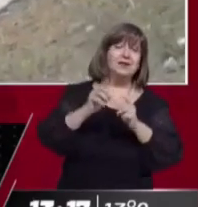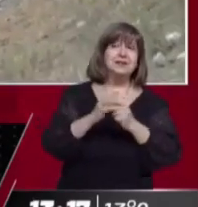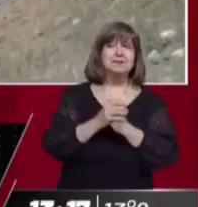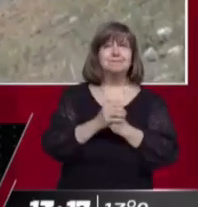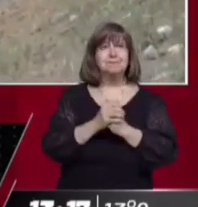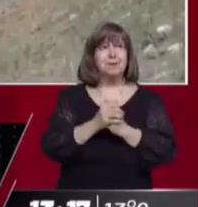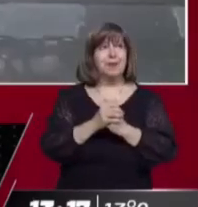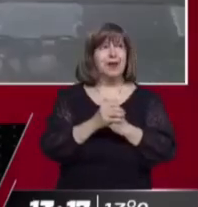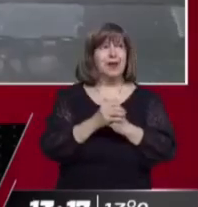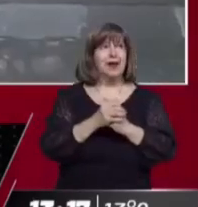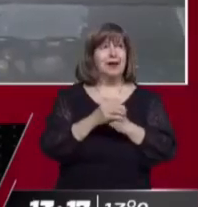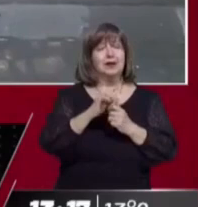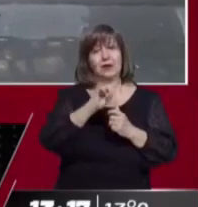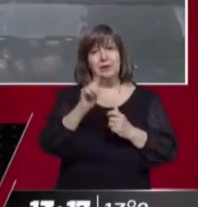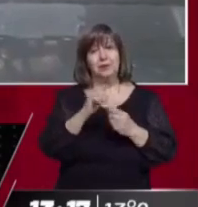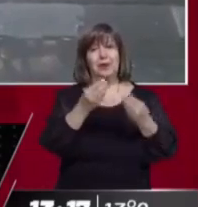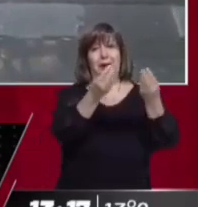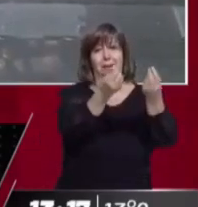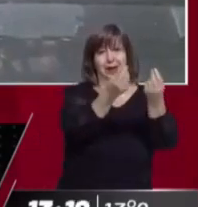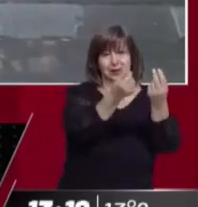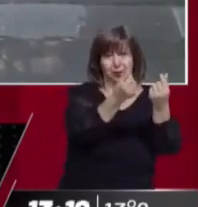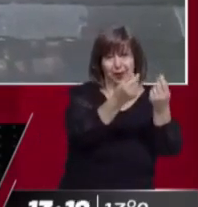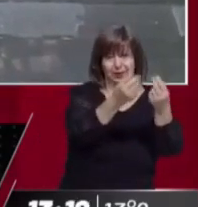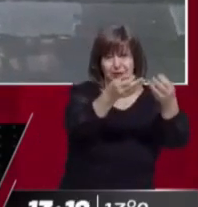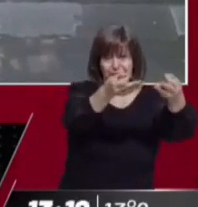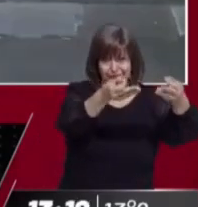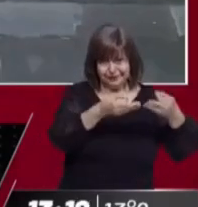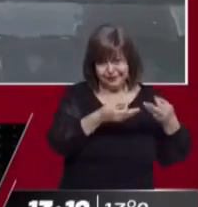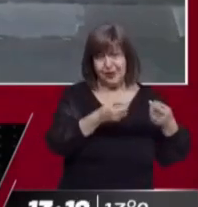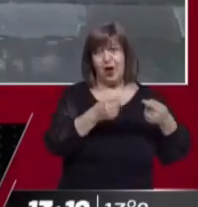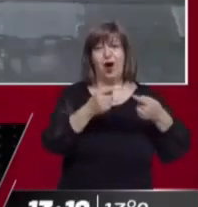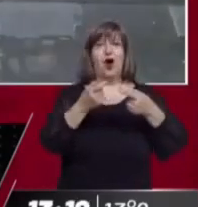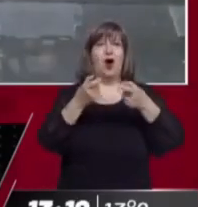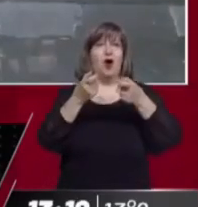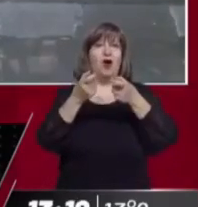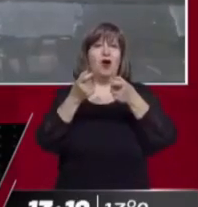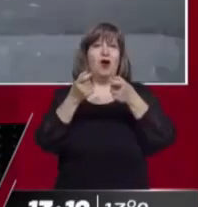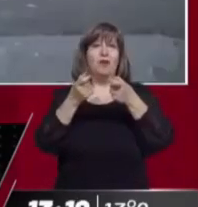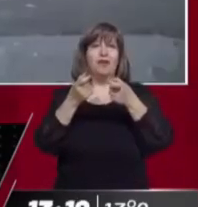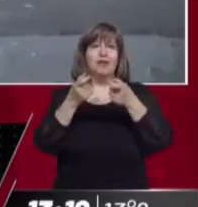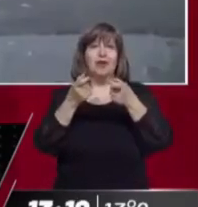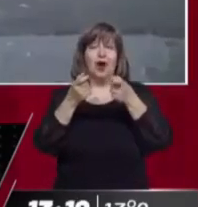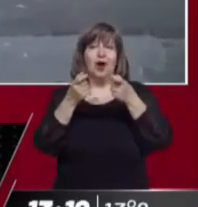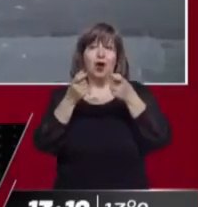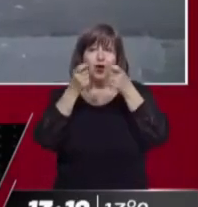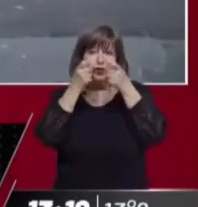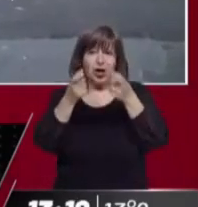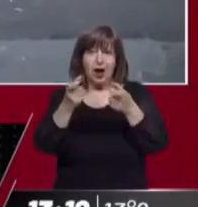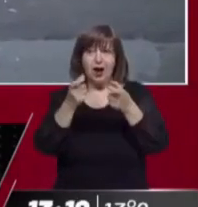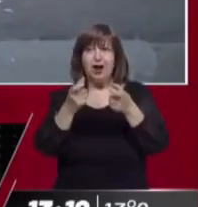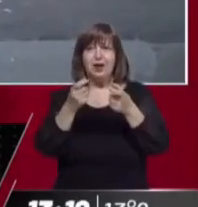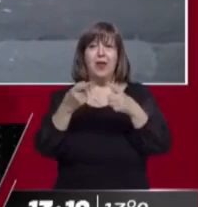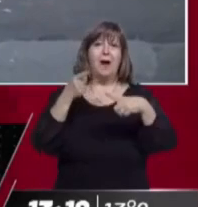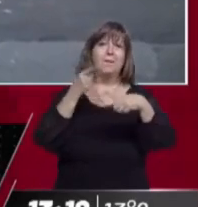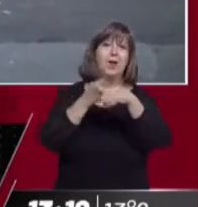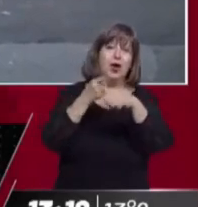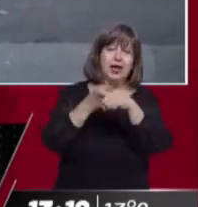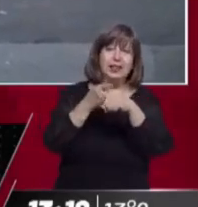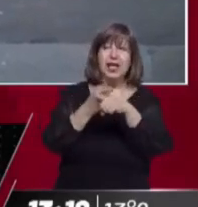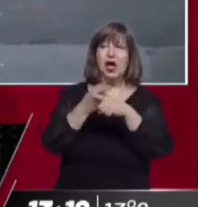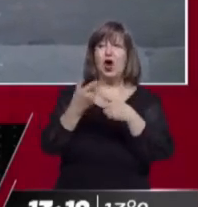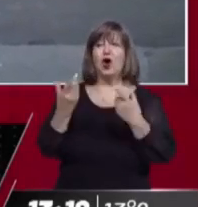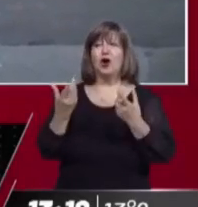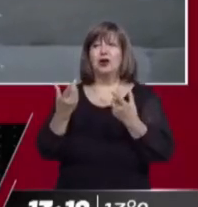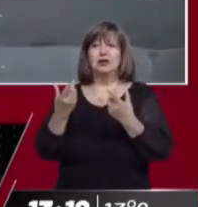político des lo presupuestario eh hacer por ejemplo controles en un año electoral por ahí de repente ático es